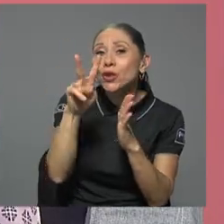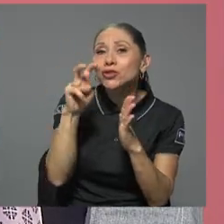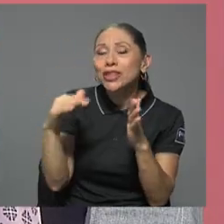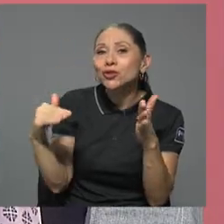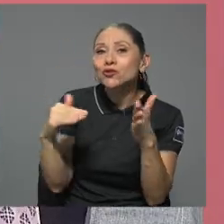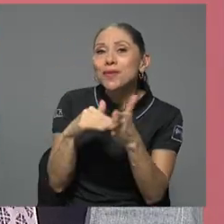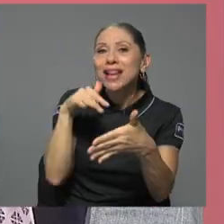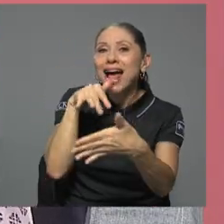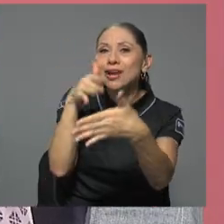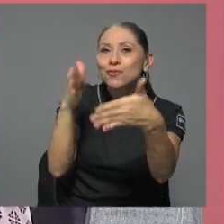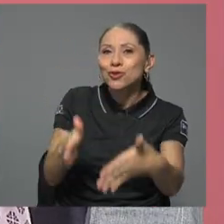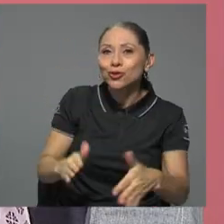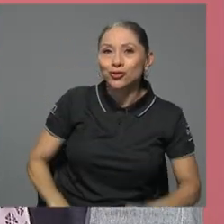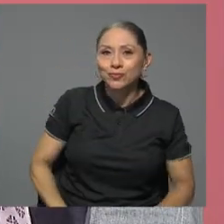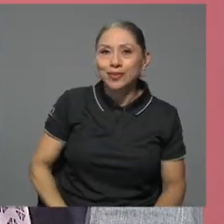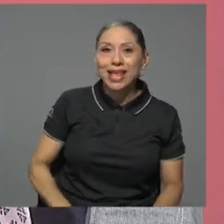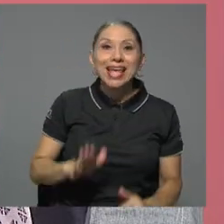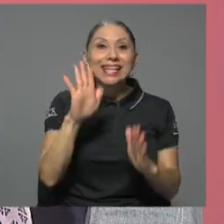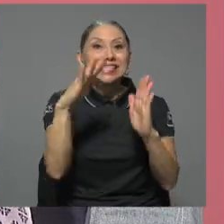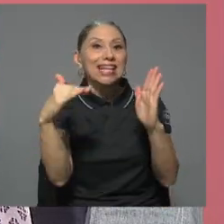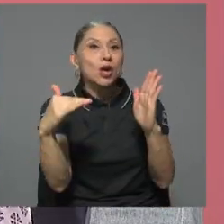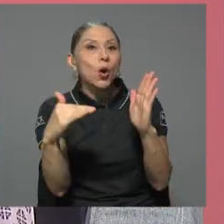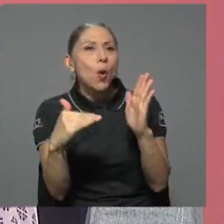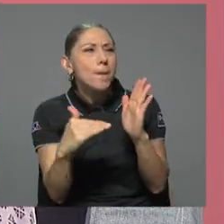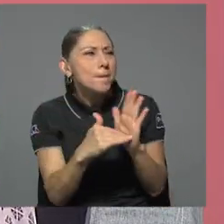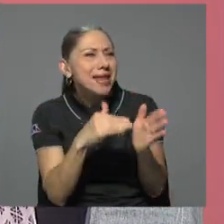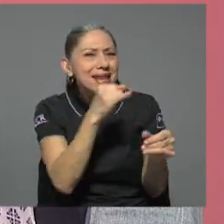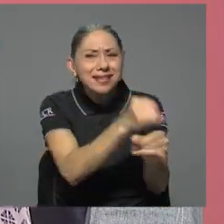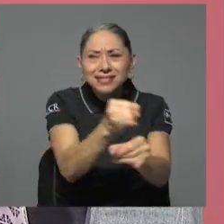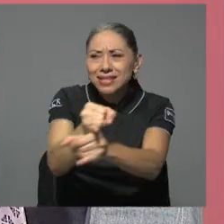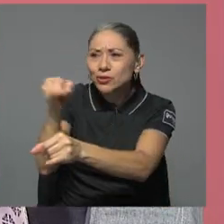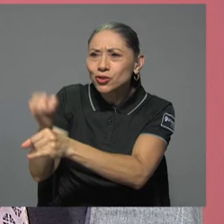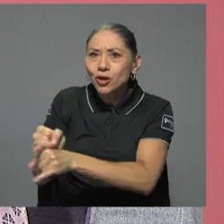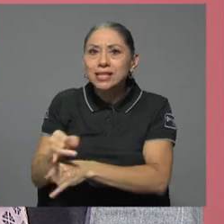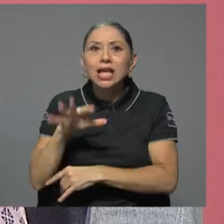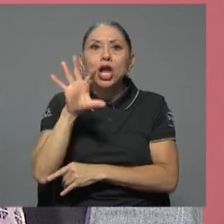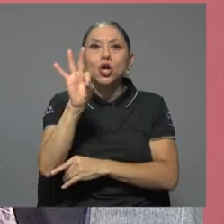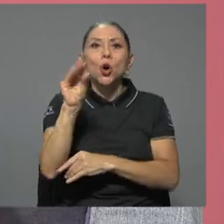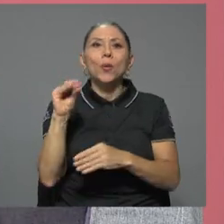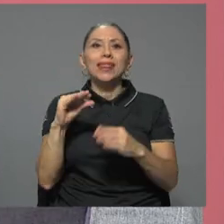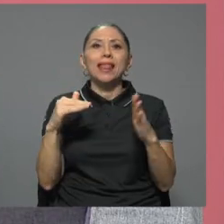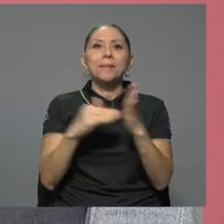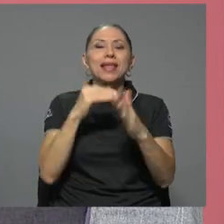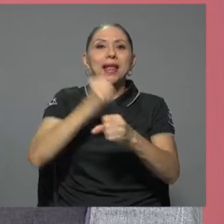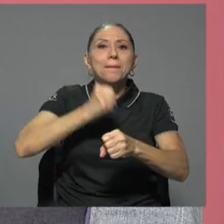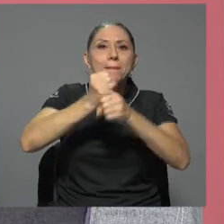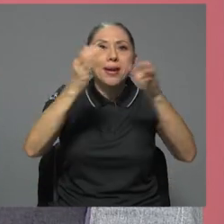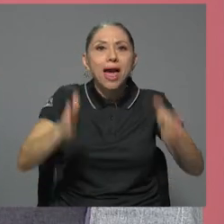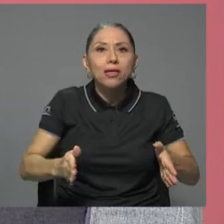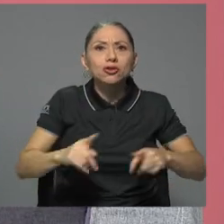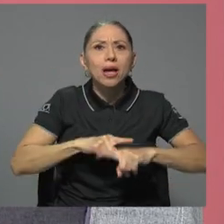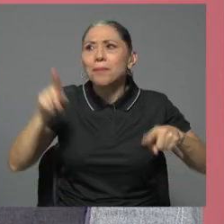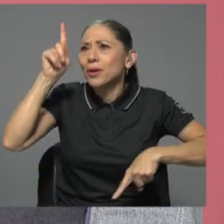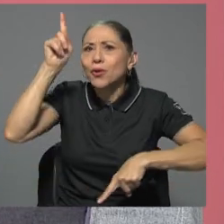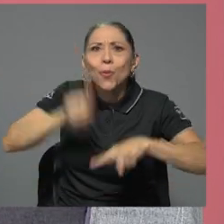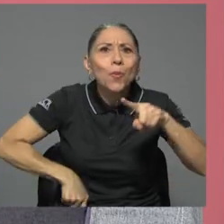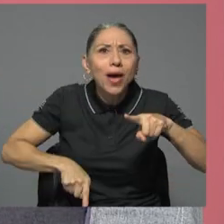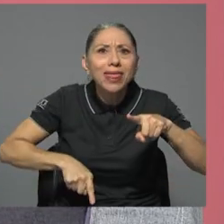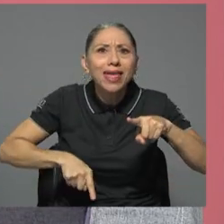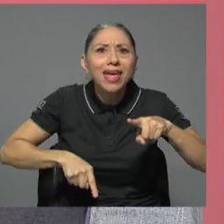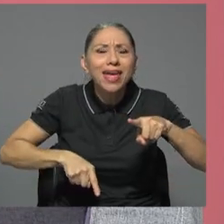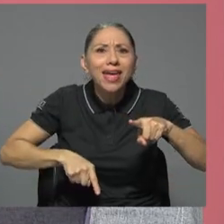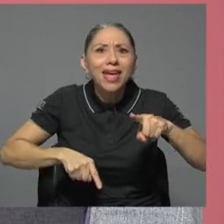cinco mil y resto de instituciones 90 mil empleados y no puede tirar una planilla